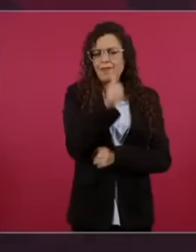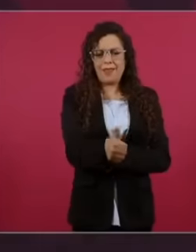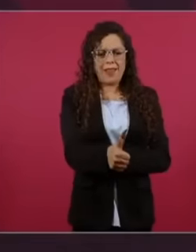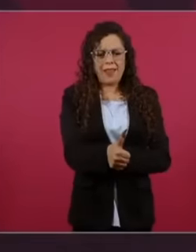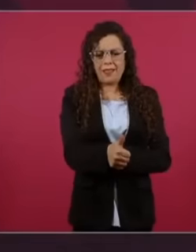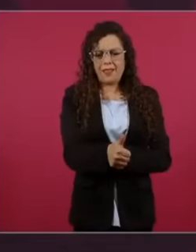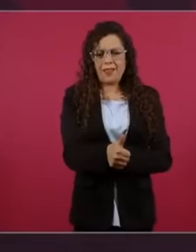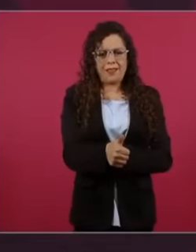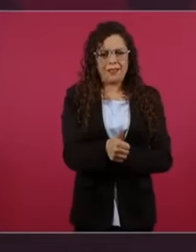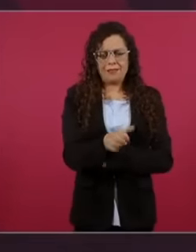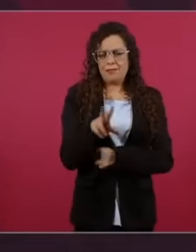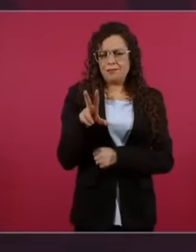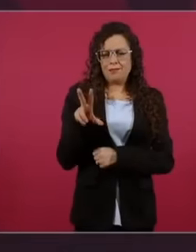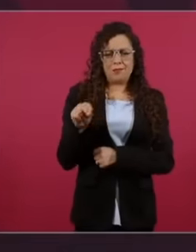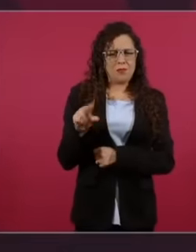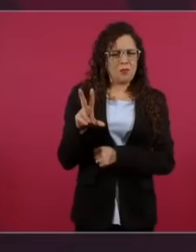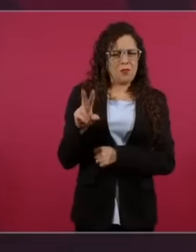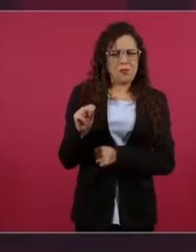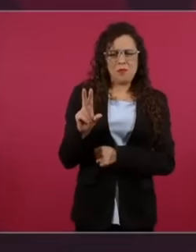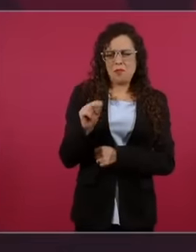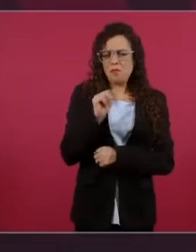No, no, no, no, no.